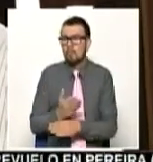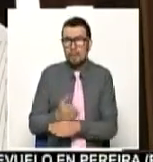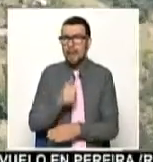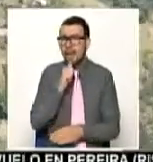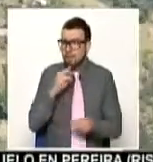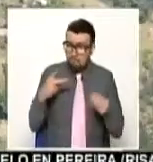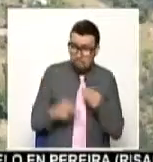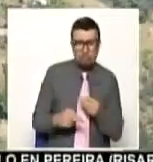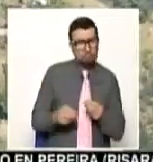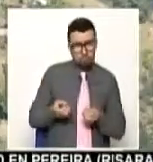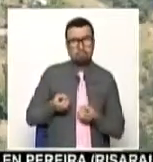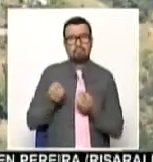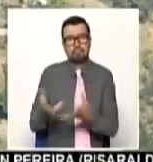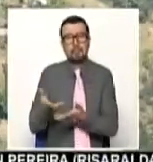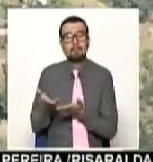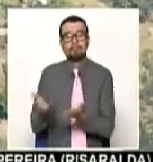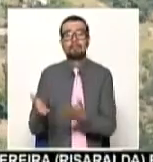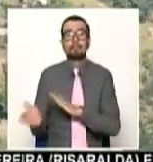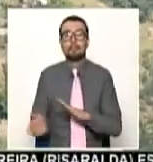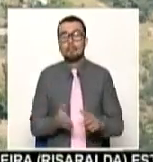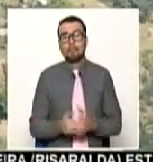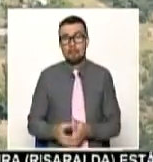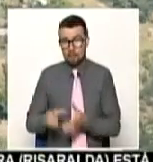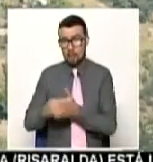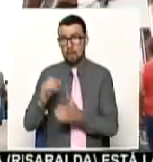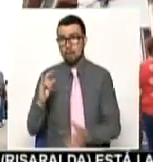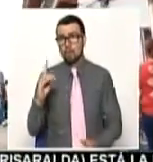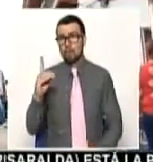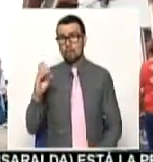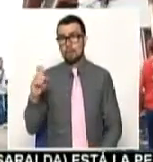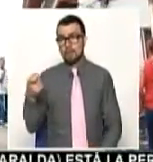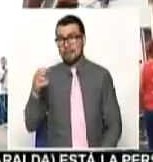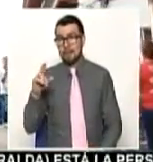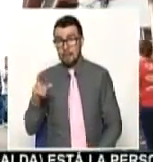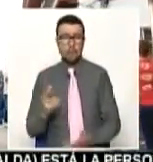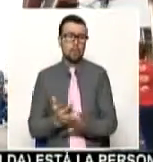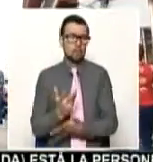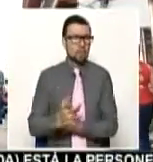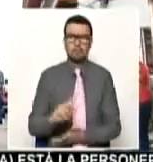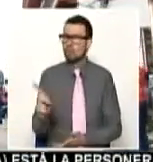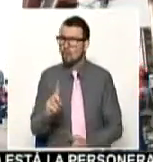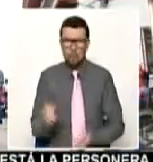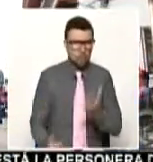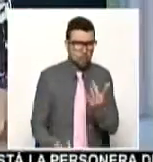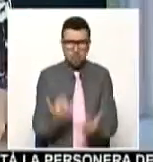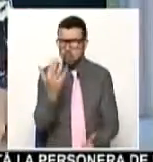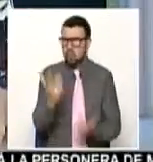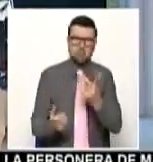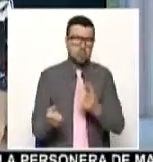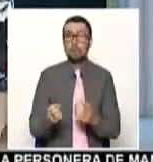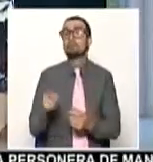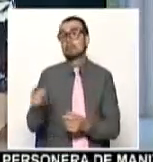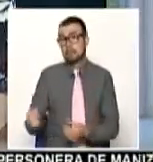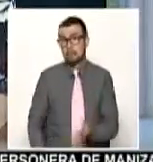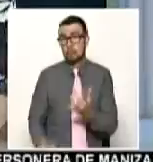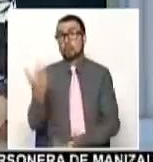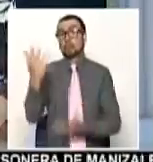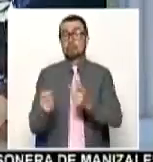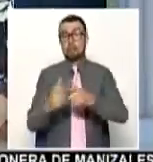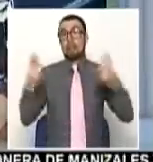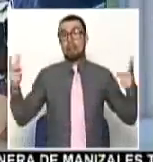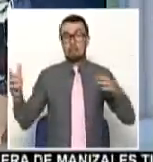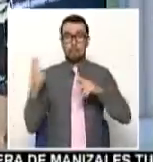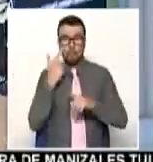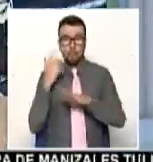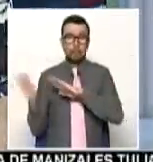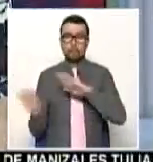próximos días. Finalmente, desde la UDG Caldas se recomienda a la población no hacer quemas prohibidas. En Santa Rosa de Cabal